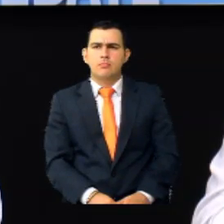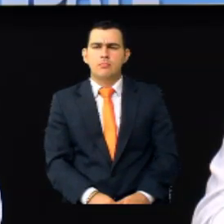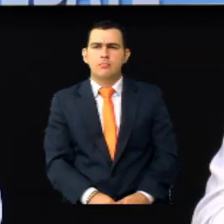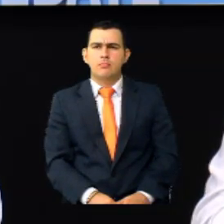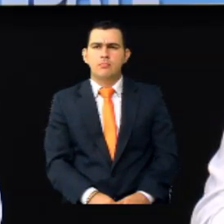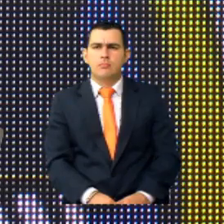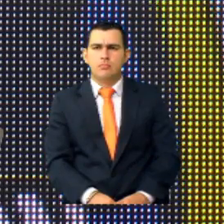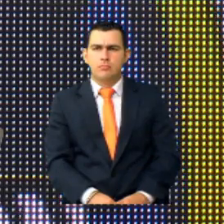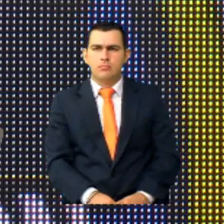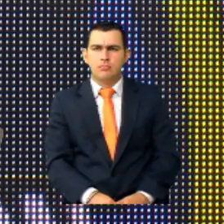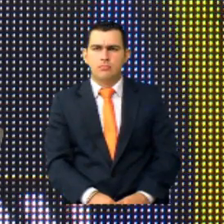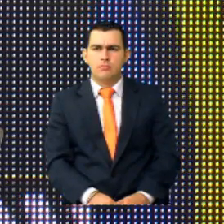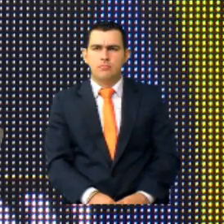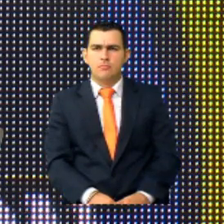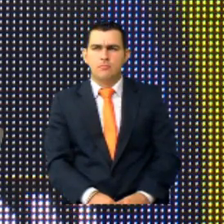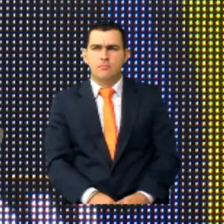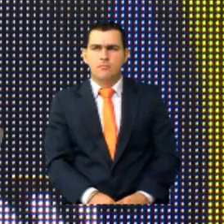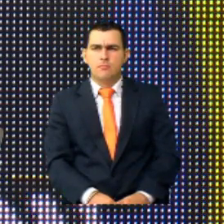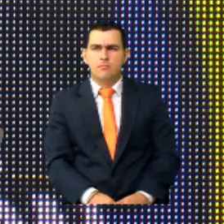Probemos sonido nuevamente.